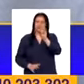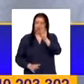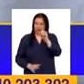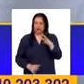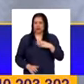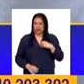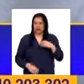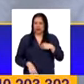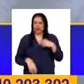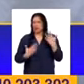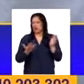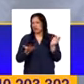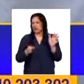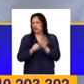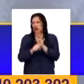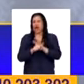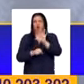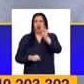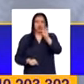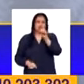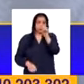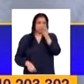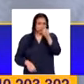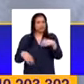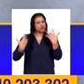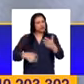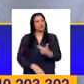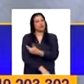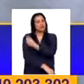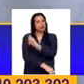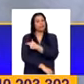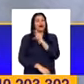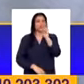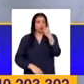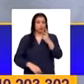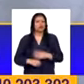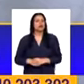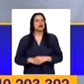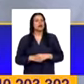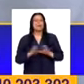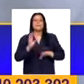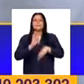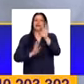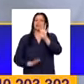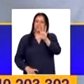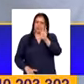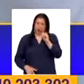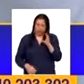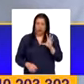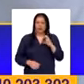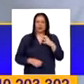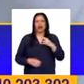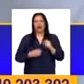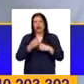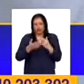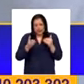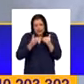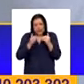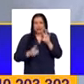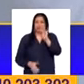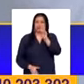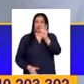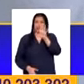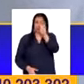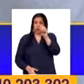tienen casi el 80% de su población vacunada con 2 dosis. Los mayores de 50 están muy cerca del 75%